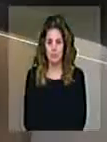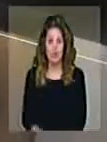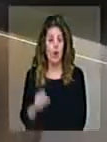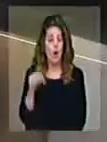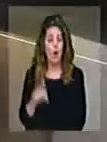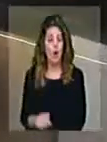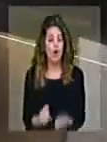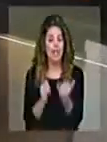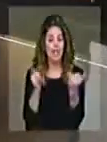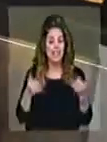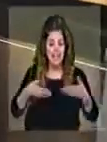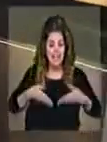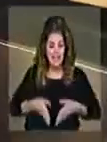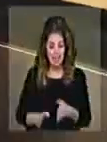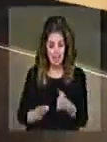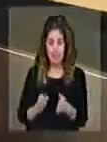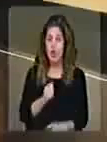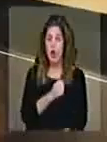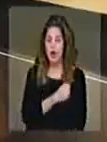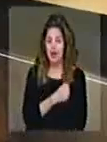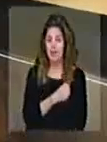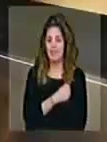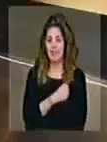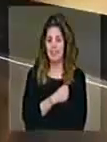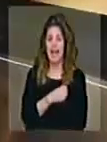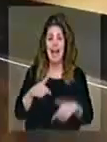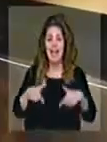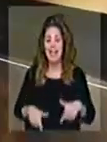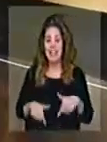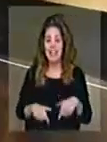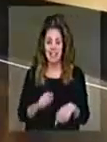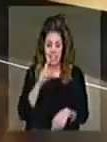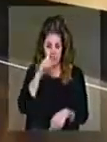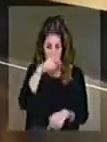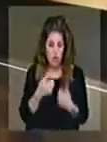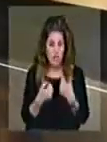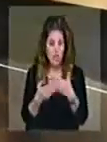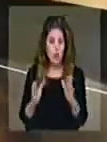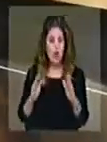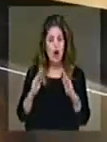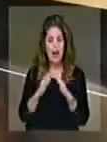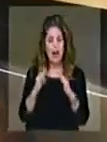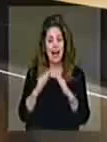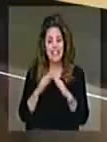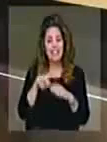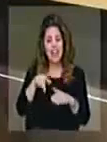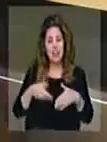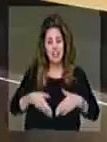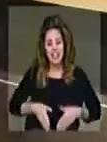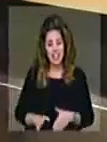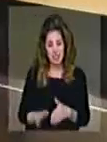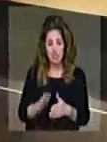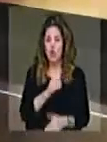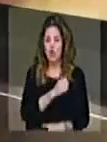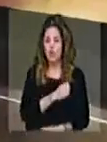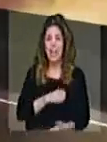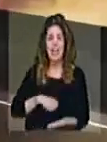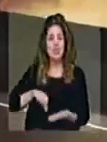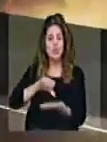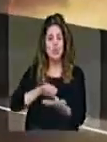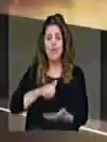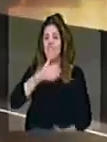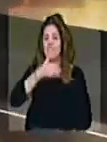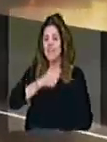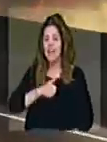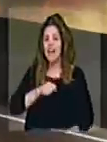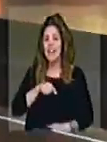Hoy, en el día del natalicio de José Gervasio Artigas, la Intendencia de Montevideo inauguró la Casa Natal del Prócer en Ciudad Vieja.